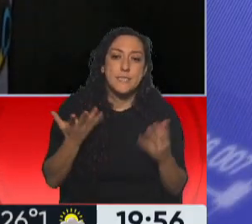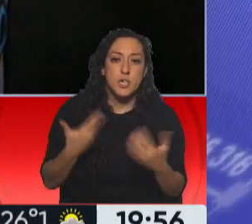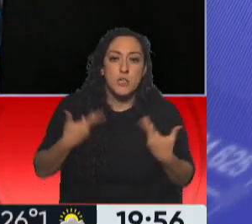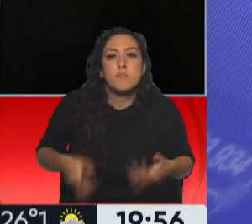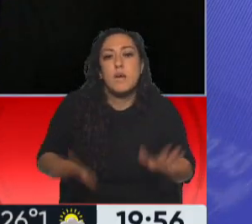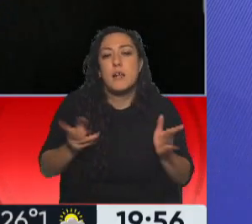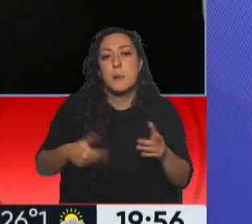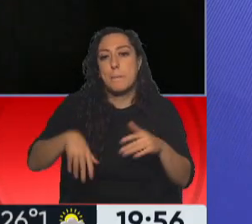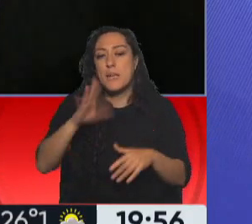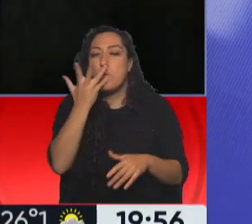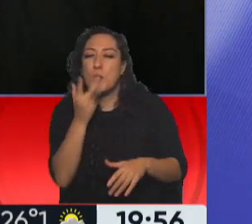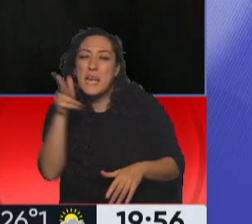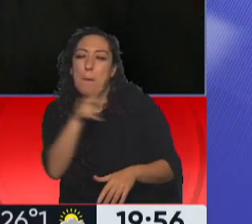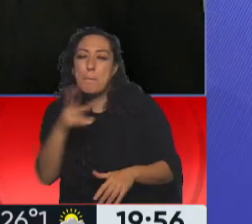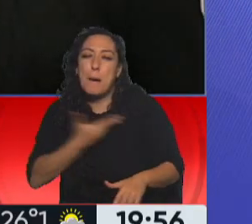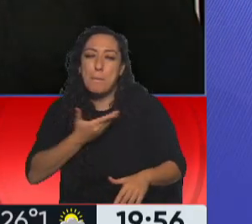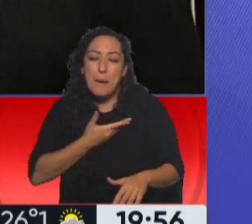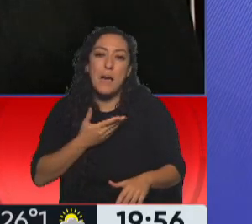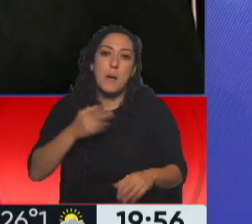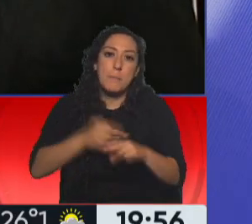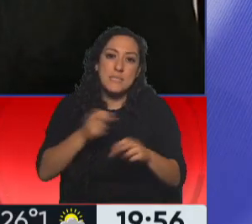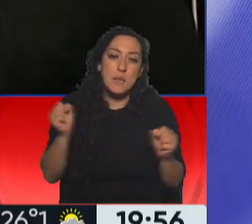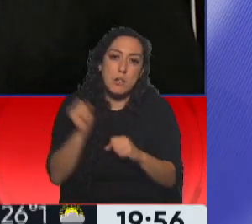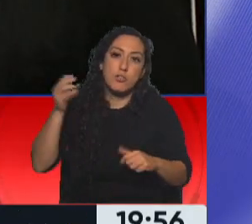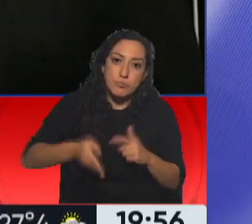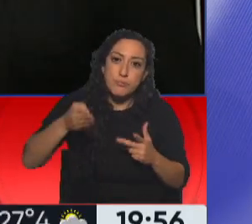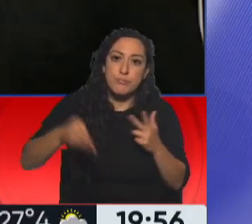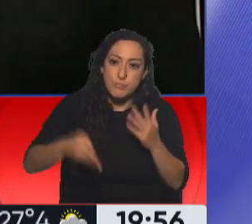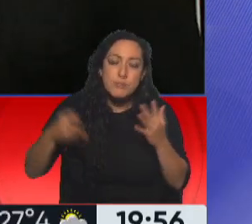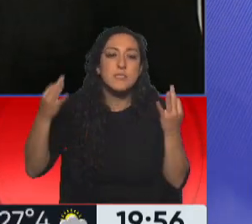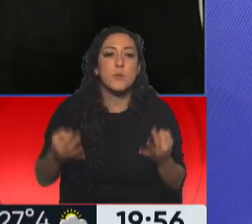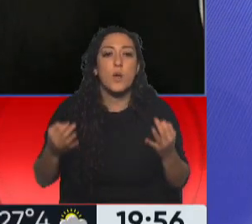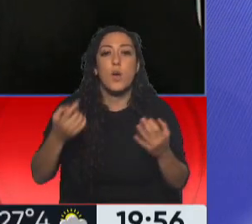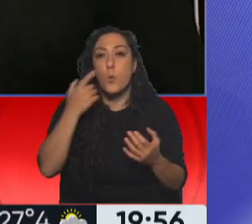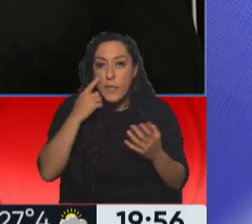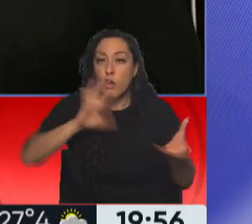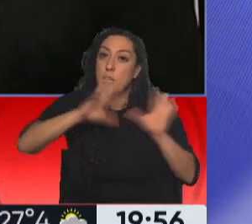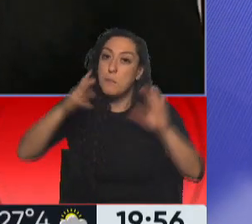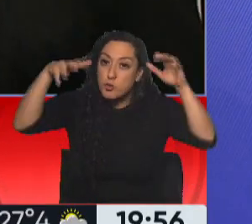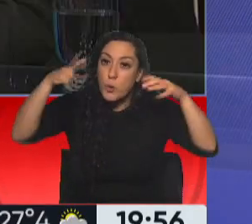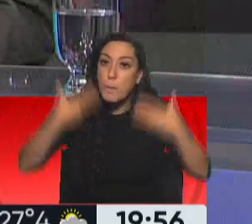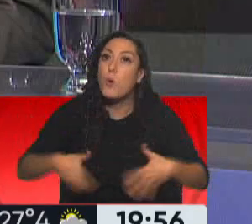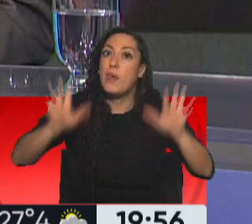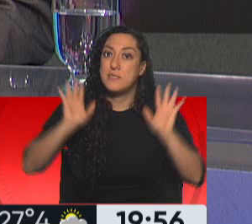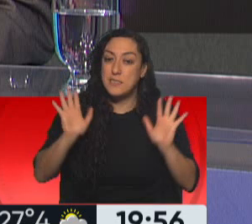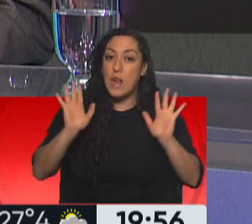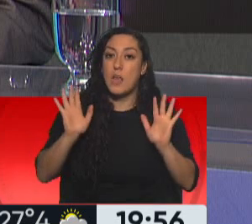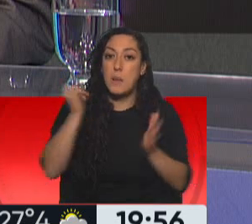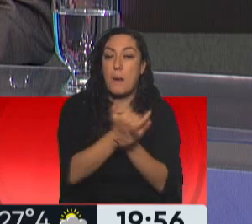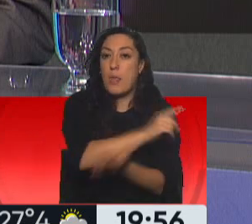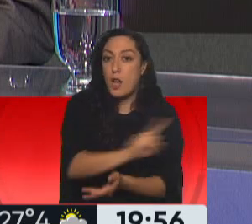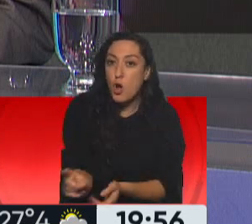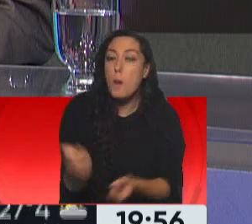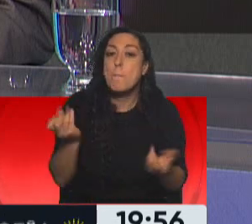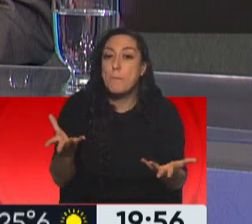como hubiera querido el propio Papa que tanto caminaba esa Plaza de Mayo, ¿no? Y atención con un pronóstico de lluvia también, que no es un dato menor porque la ceremonia va a